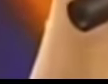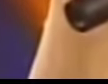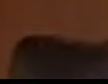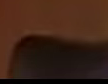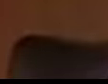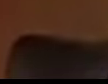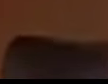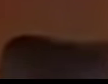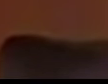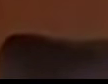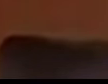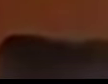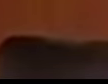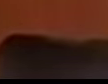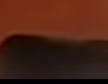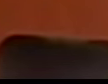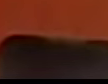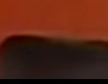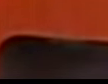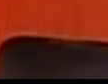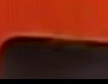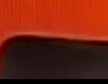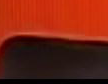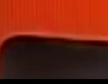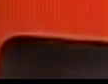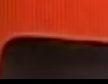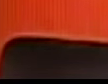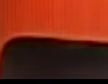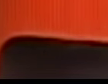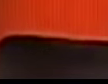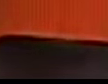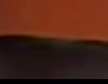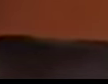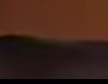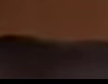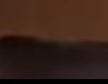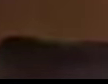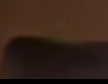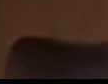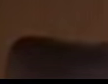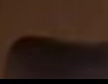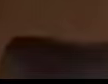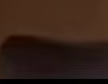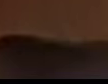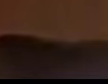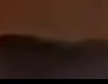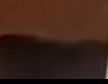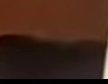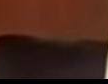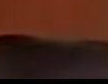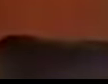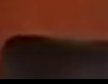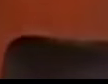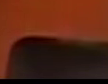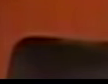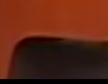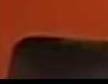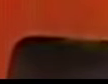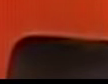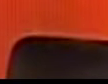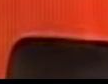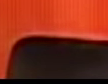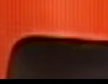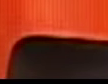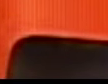Chas, 400 hectáreas. Chas, nami, hipaman, cañucanchi, yacta, puxaca, chaixina, noche, cultural, man, mirrirca, y